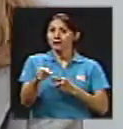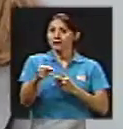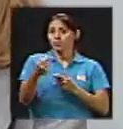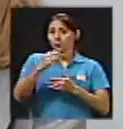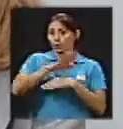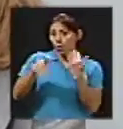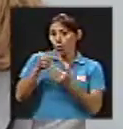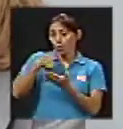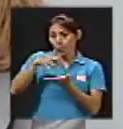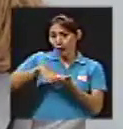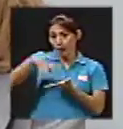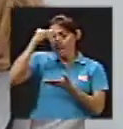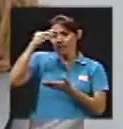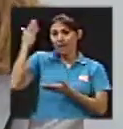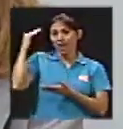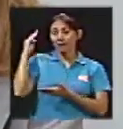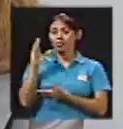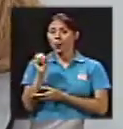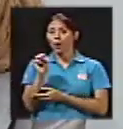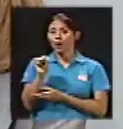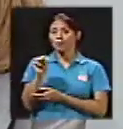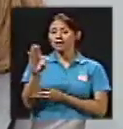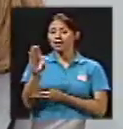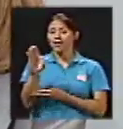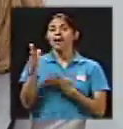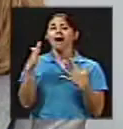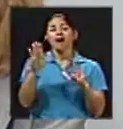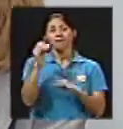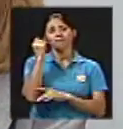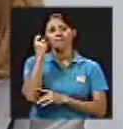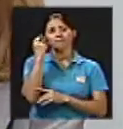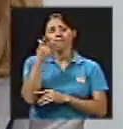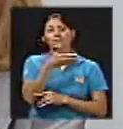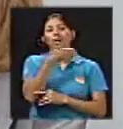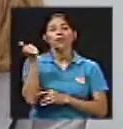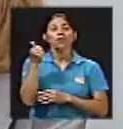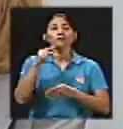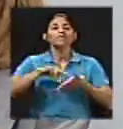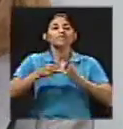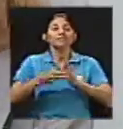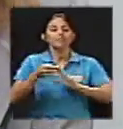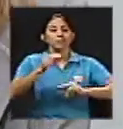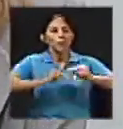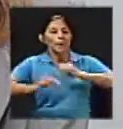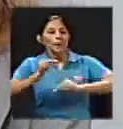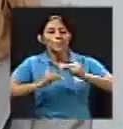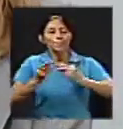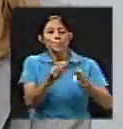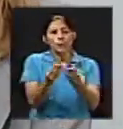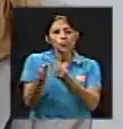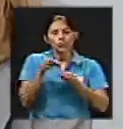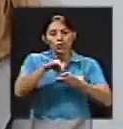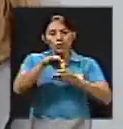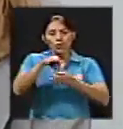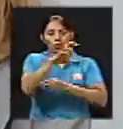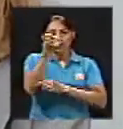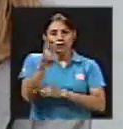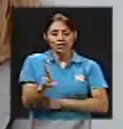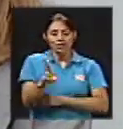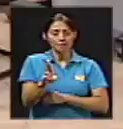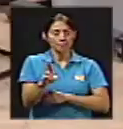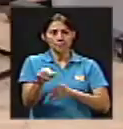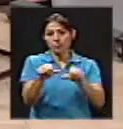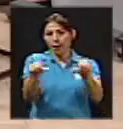aprendizaje para comprender mejor lo que es el comercio de productos agrícolas de Costa Rica y el desarrollo en general del sector agrícola en el